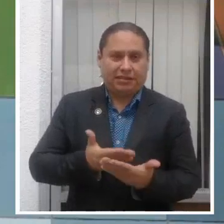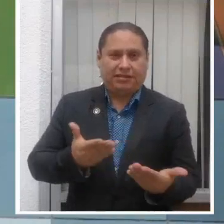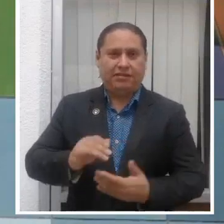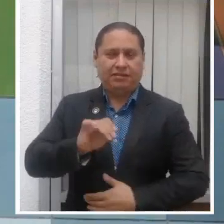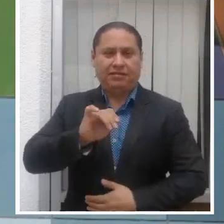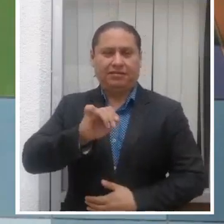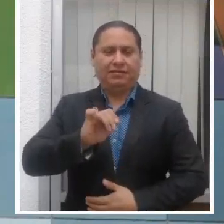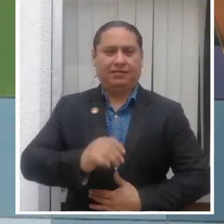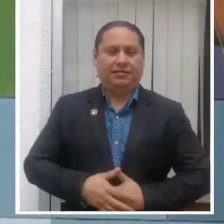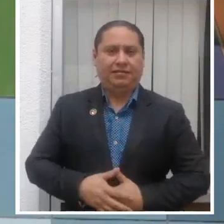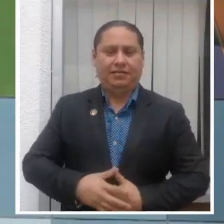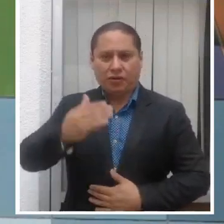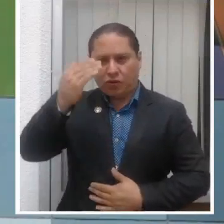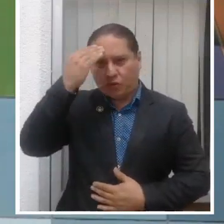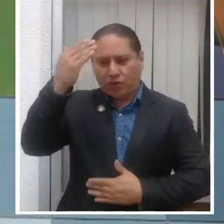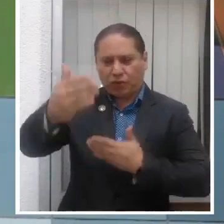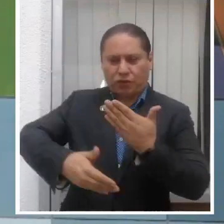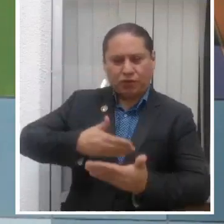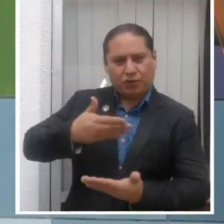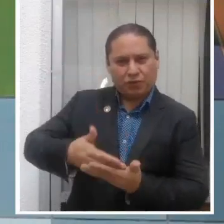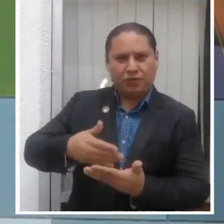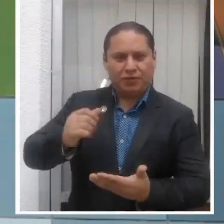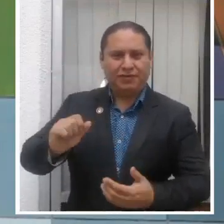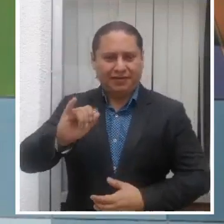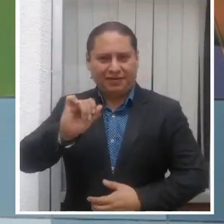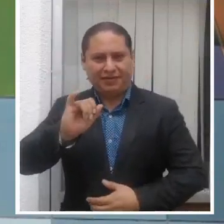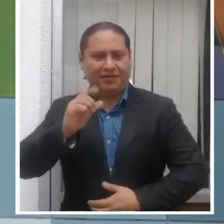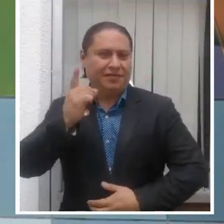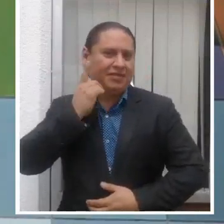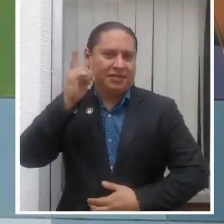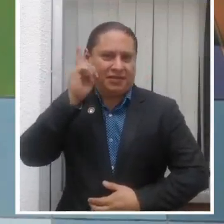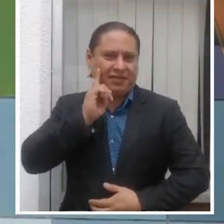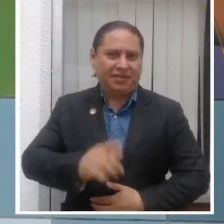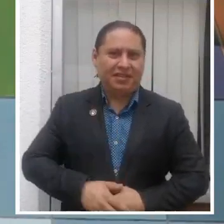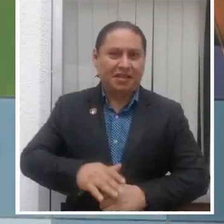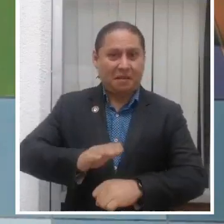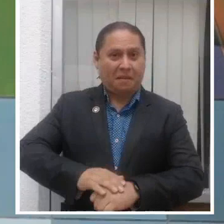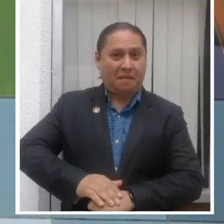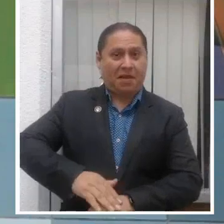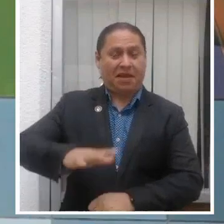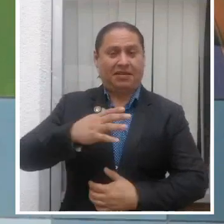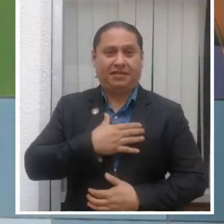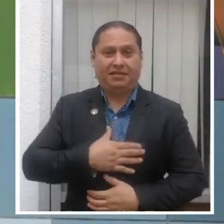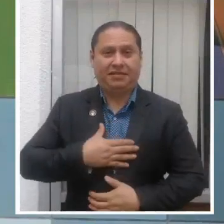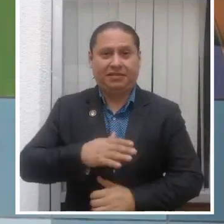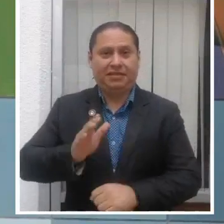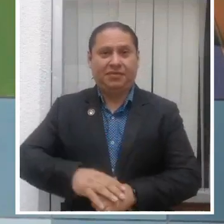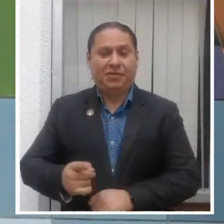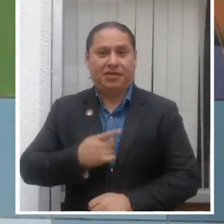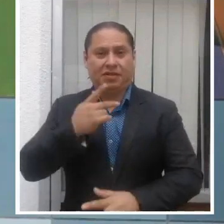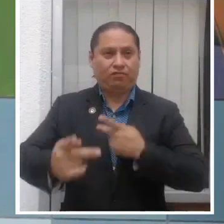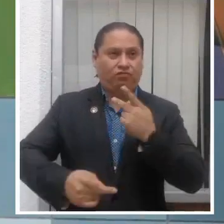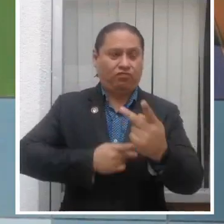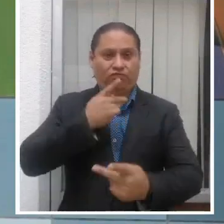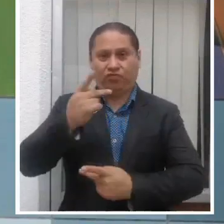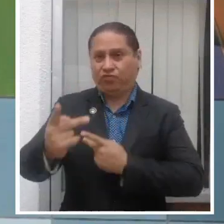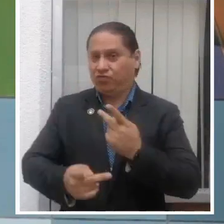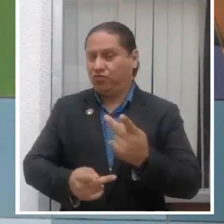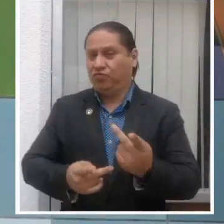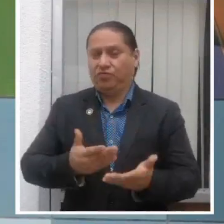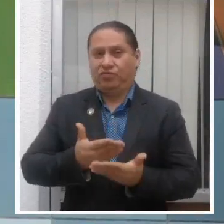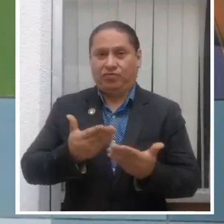contenta de haber conocido a la maestra Petrona. Y después me puse más contenta porque sabía que podía dar unas palabras